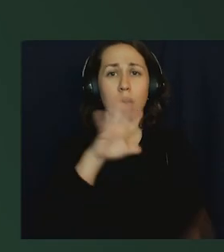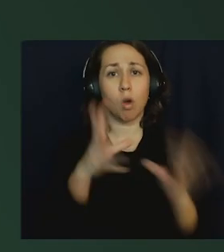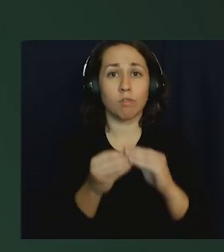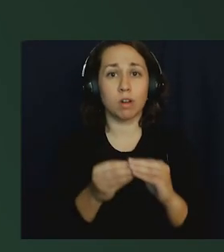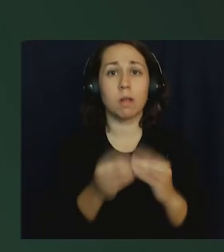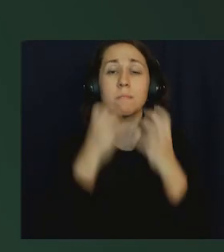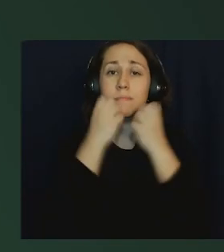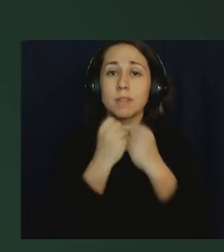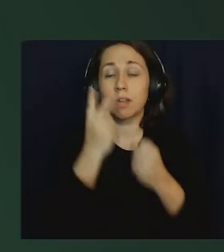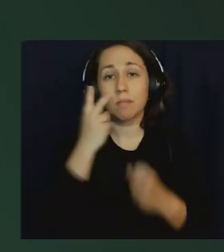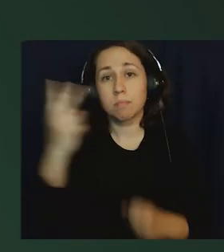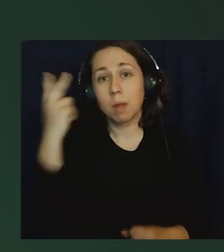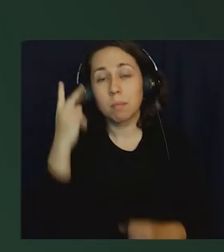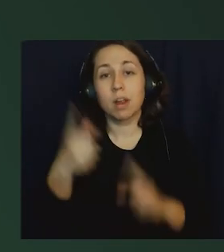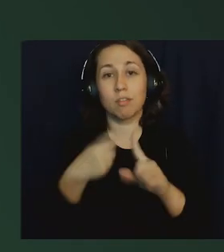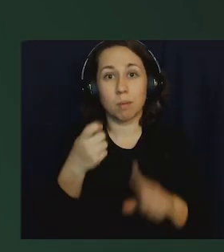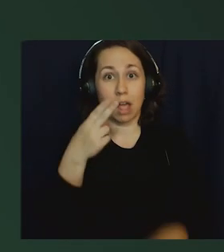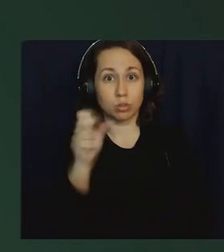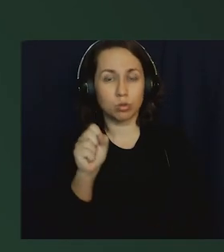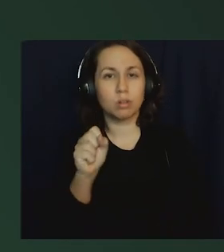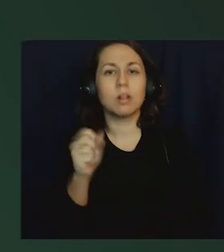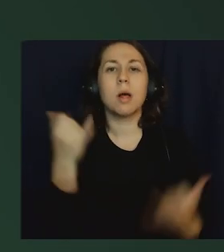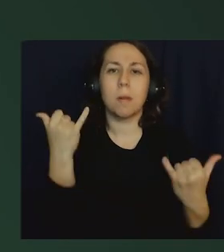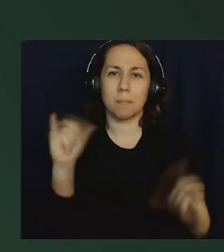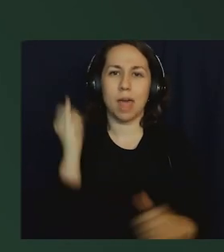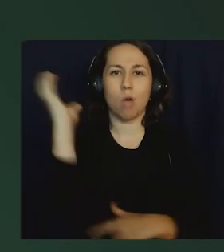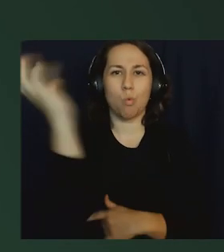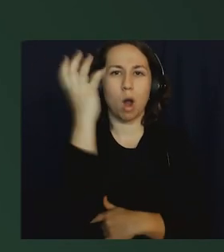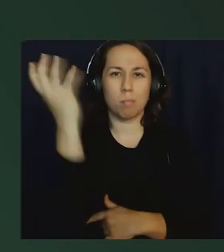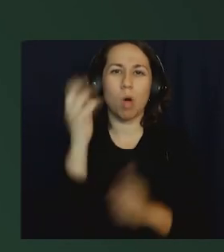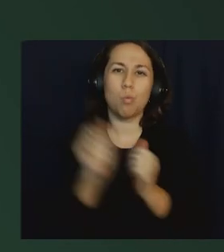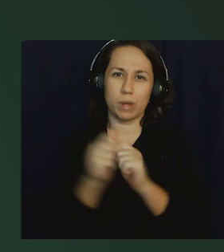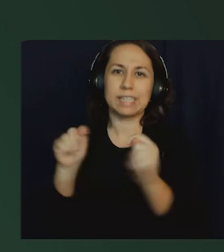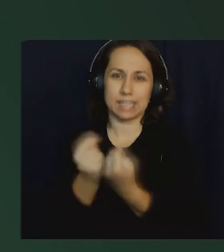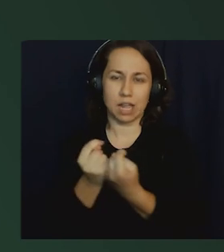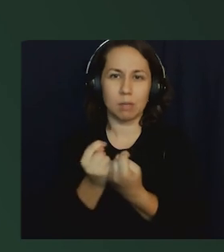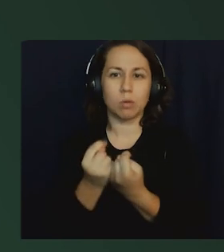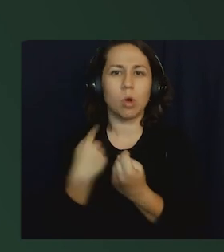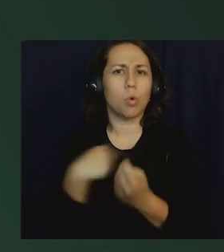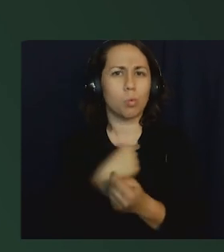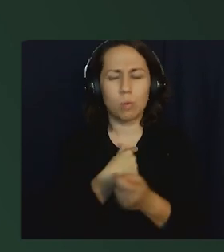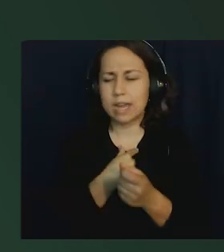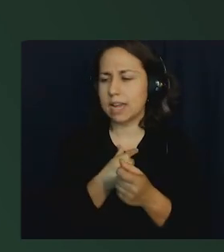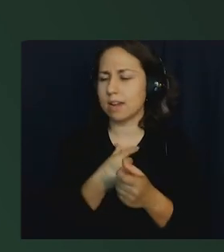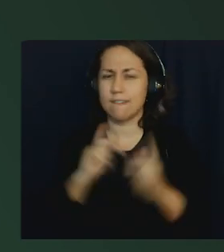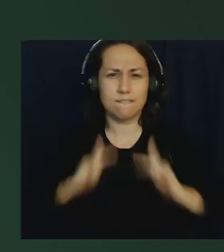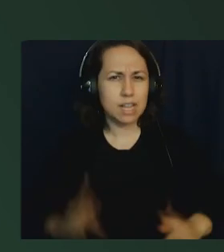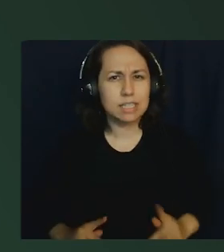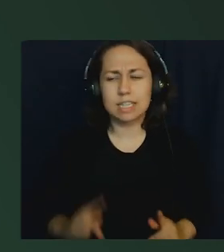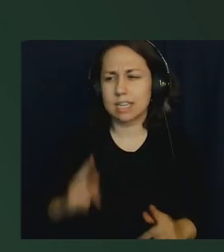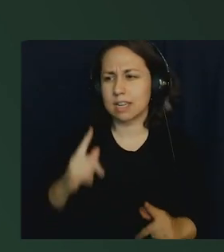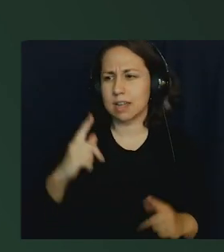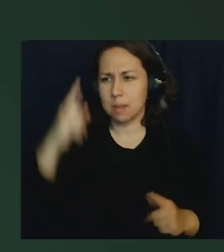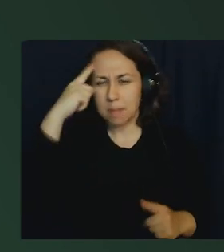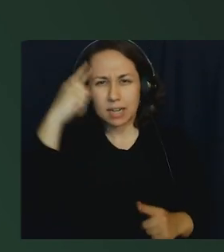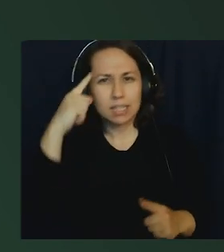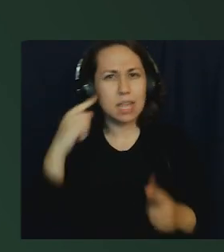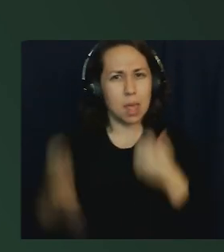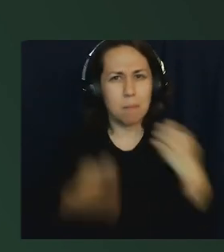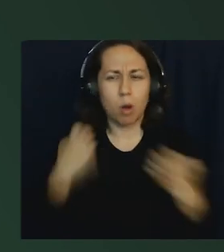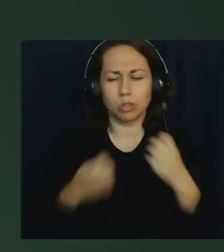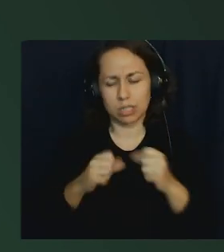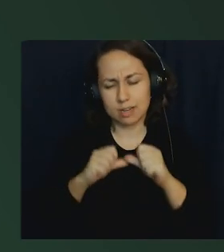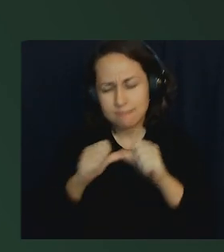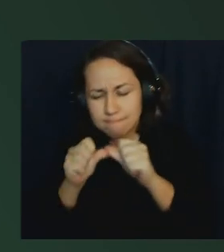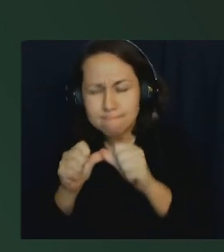Mi mejor memoria de toda la preparatoria es poder jugar polo acuático con mis amigos. Una de las mejores cosas que he aprendido de la